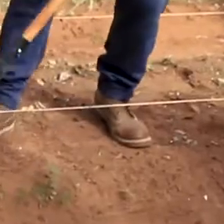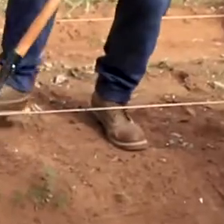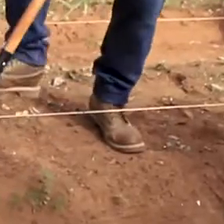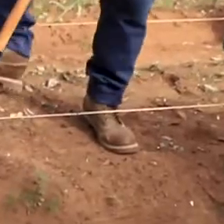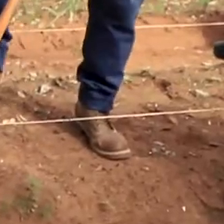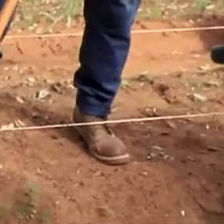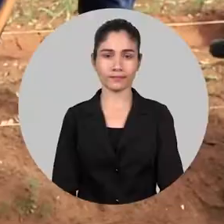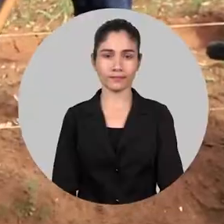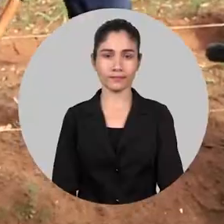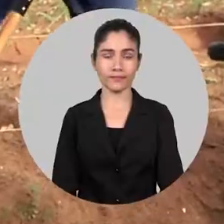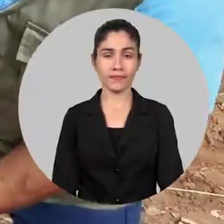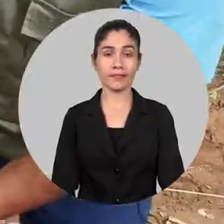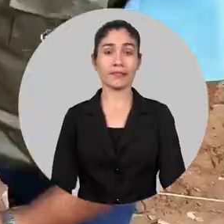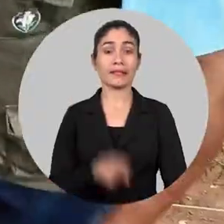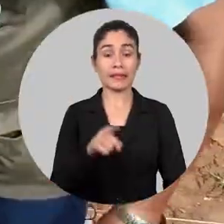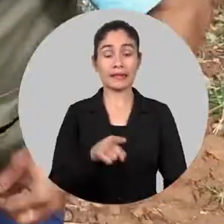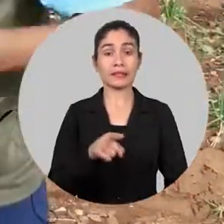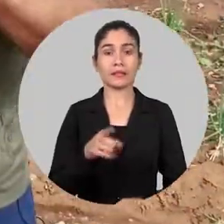Y tiene que ser profundo porque